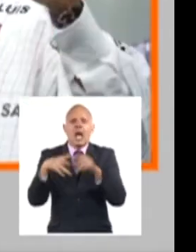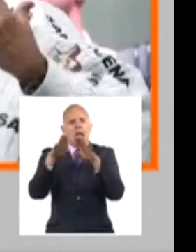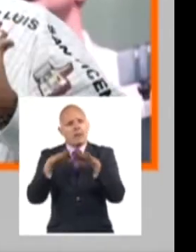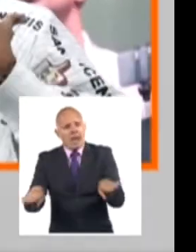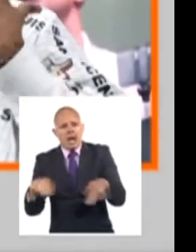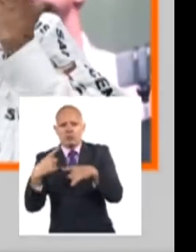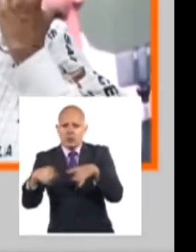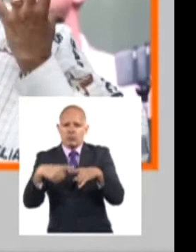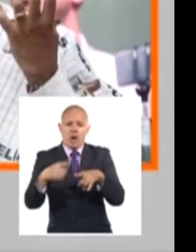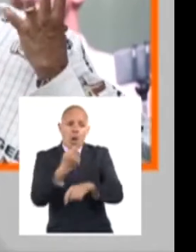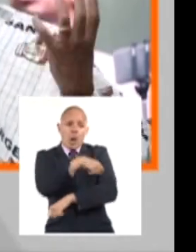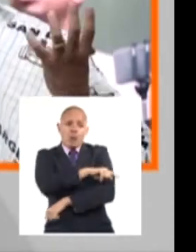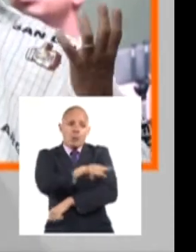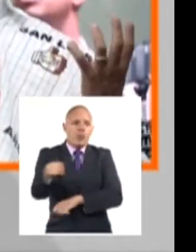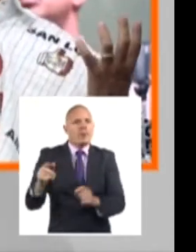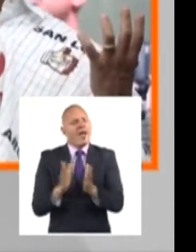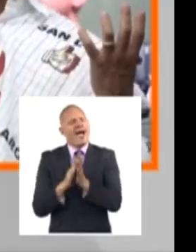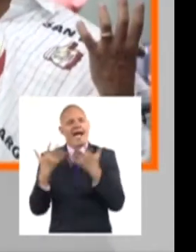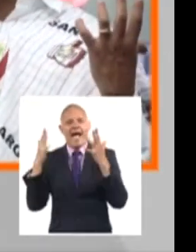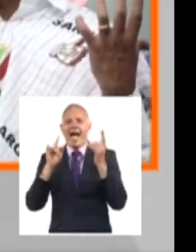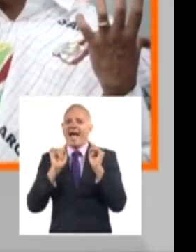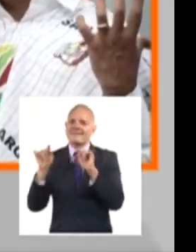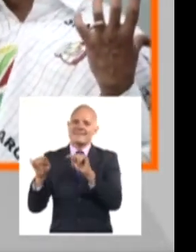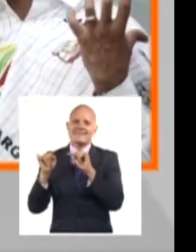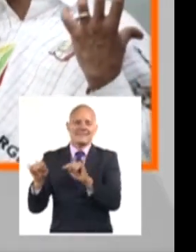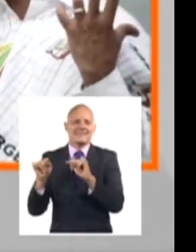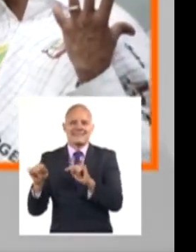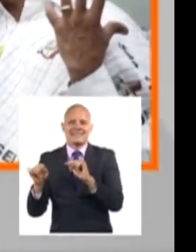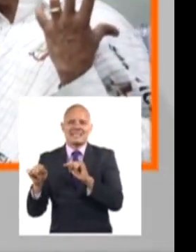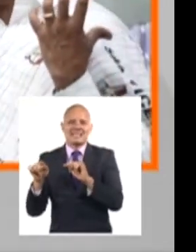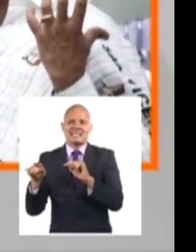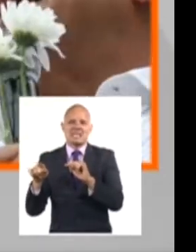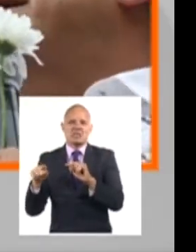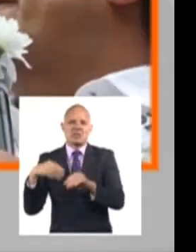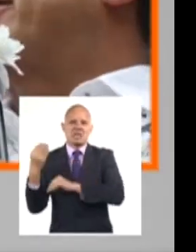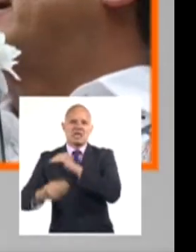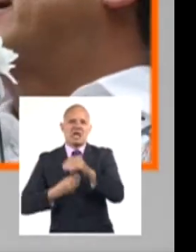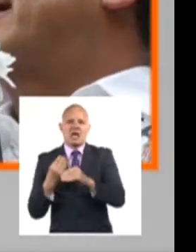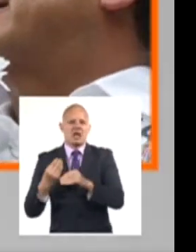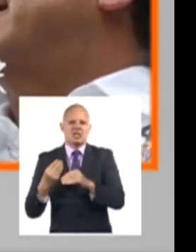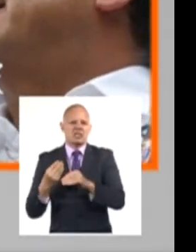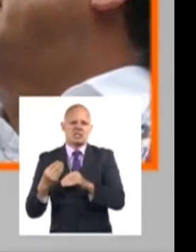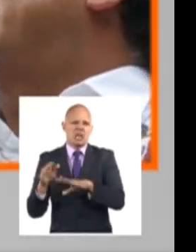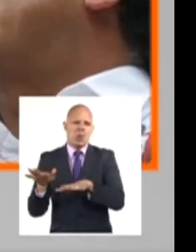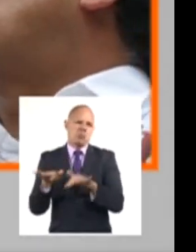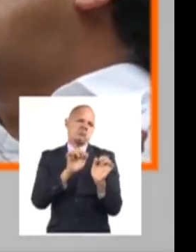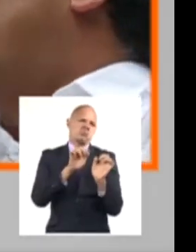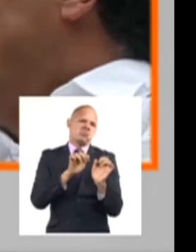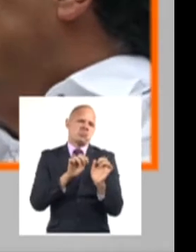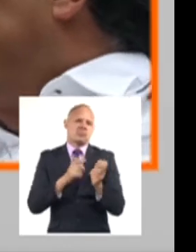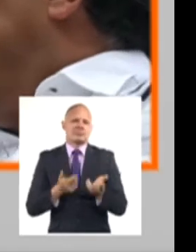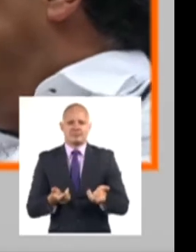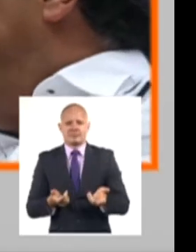vamos a decirle así ya sea y ese papel está sencillamente